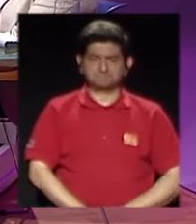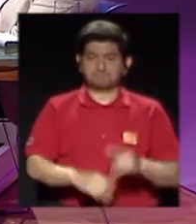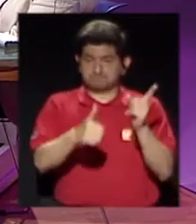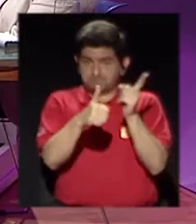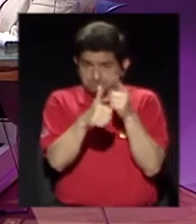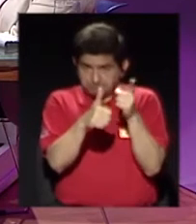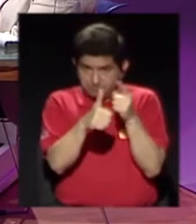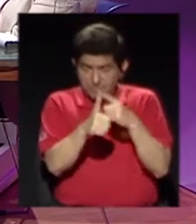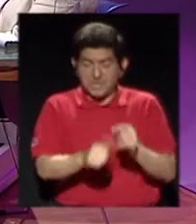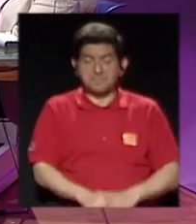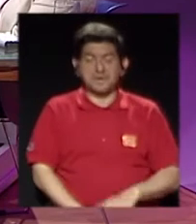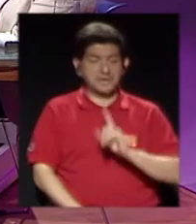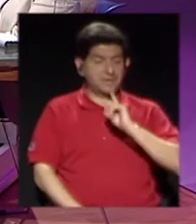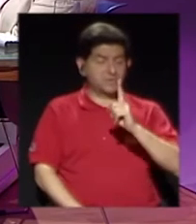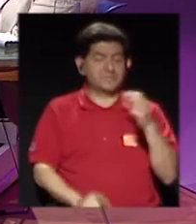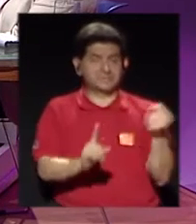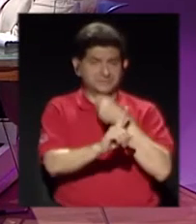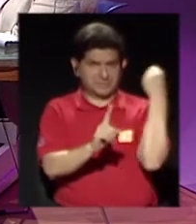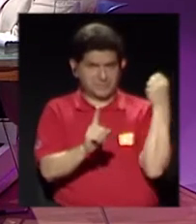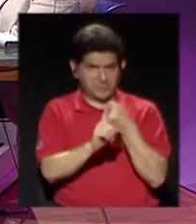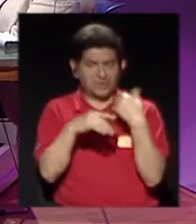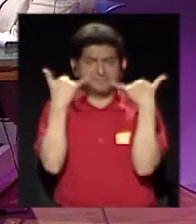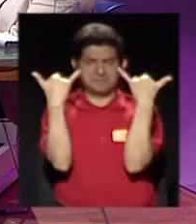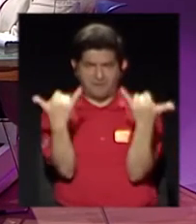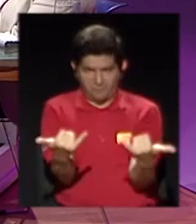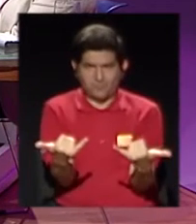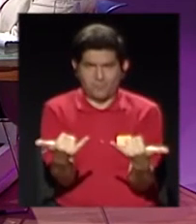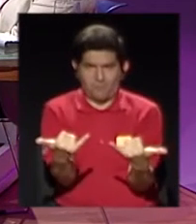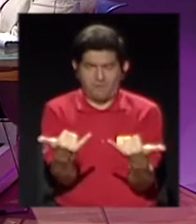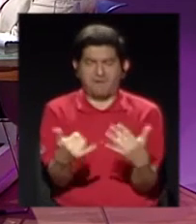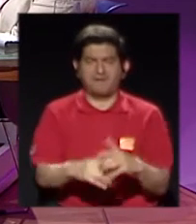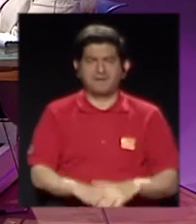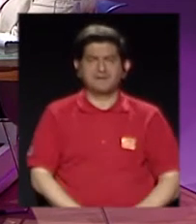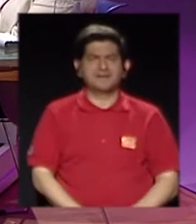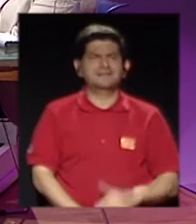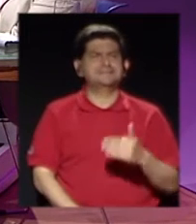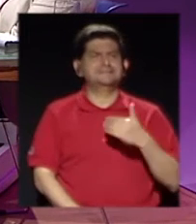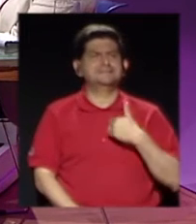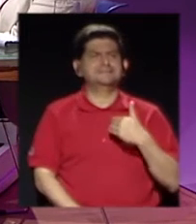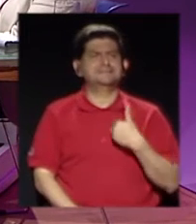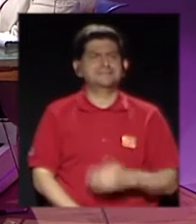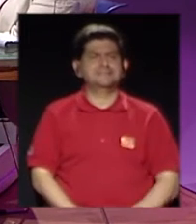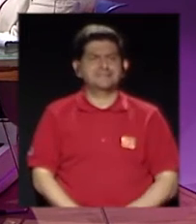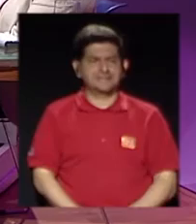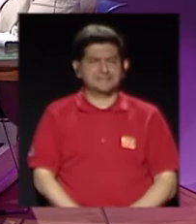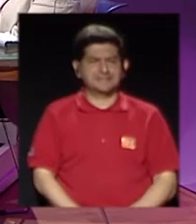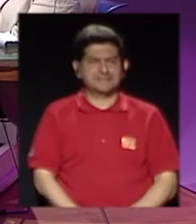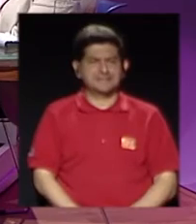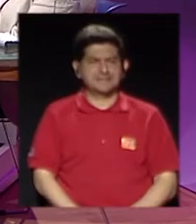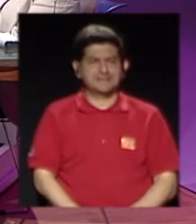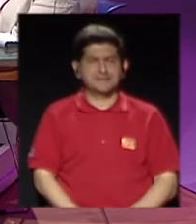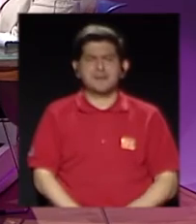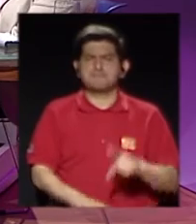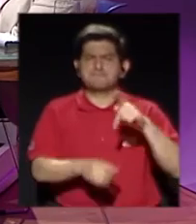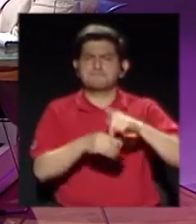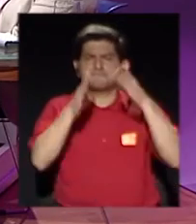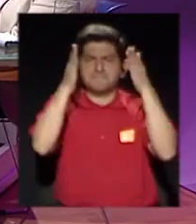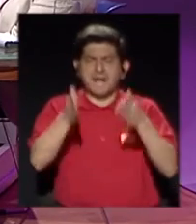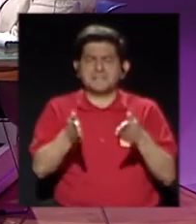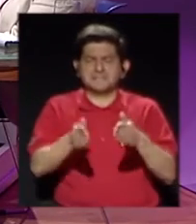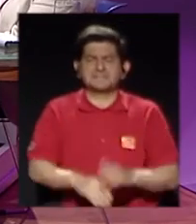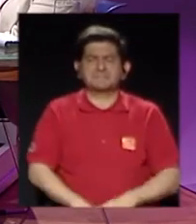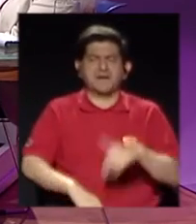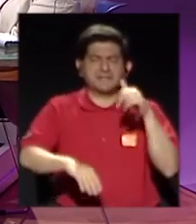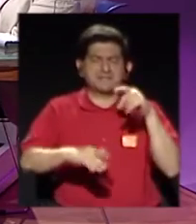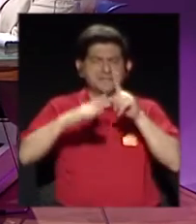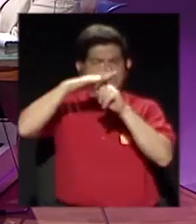y reconocer que la violencia en la actualidad es tiene como hechores actores invisibles decimos